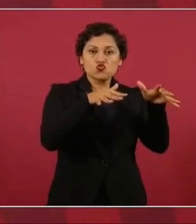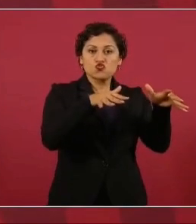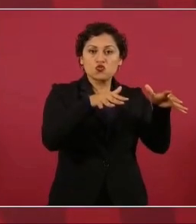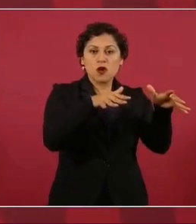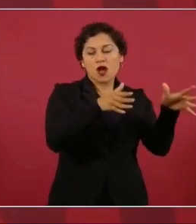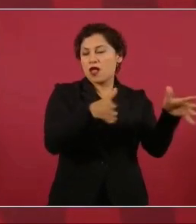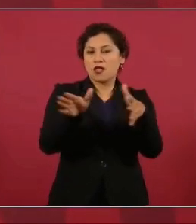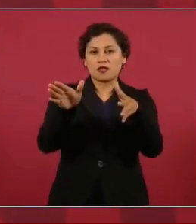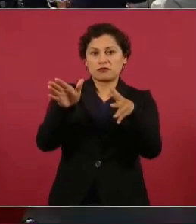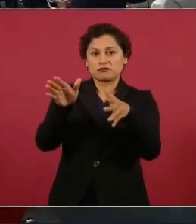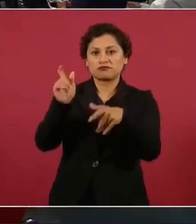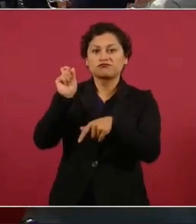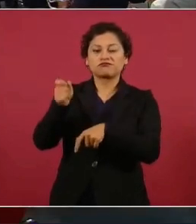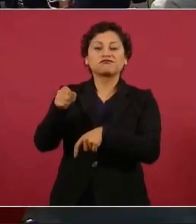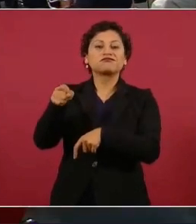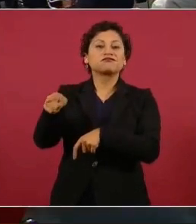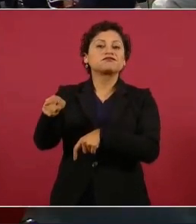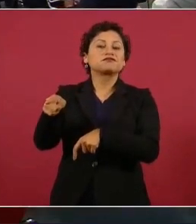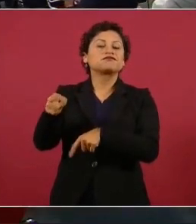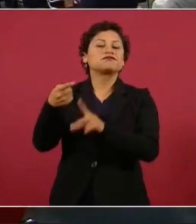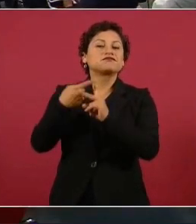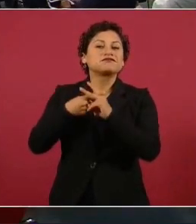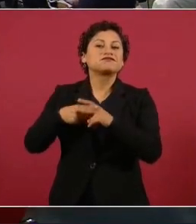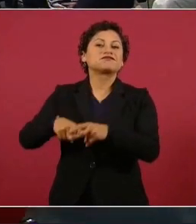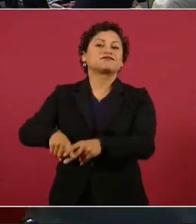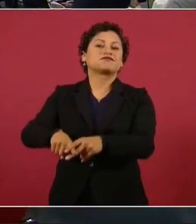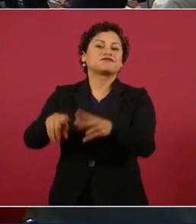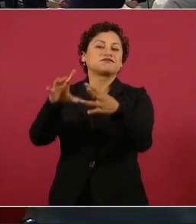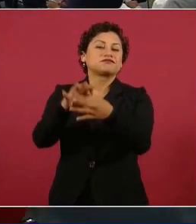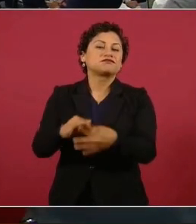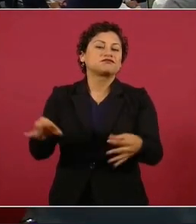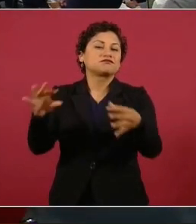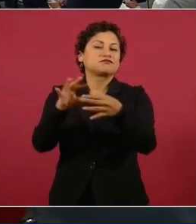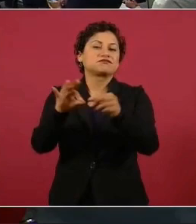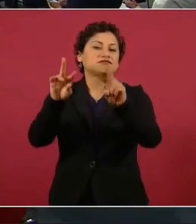a hablar de los nuevos derechos,